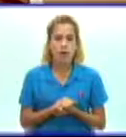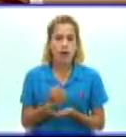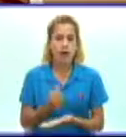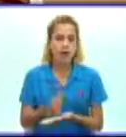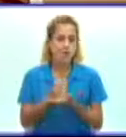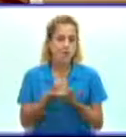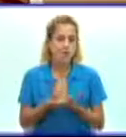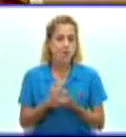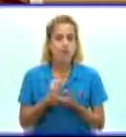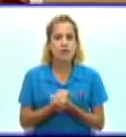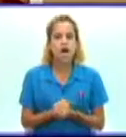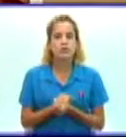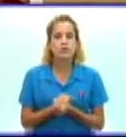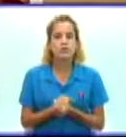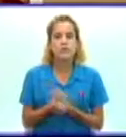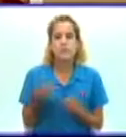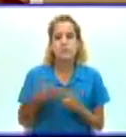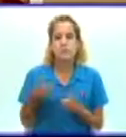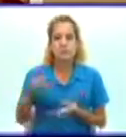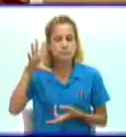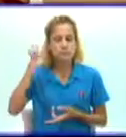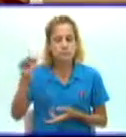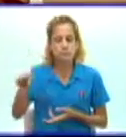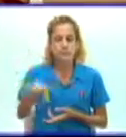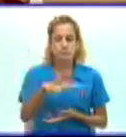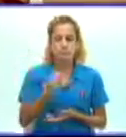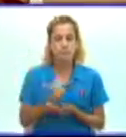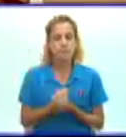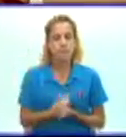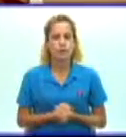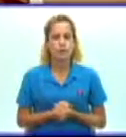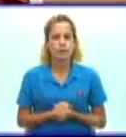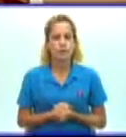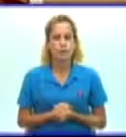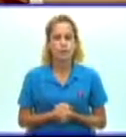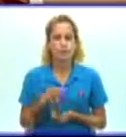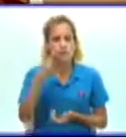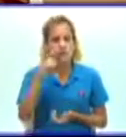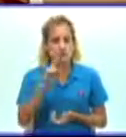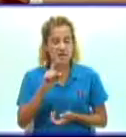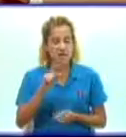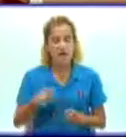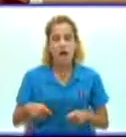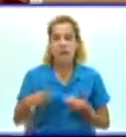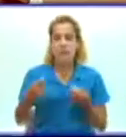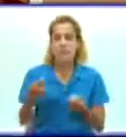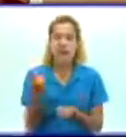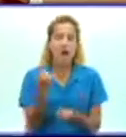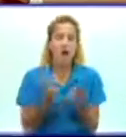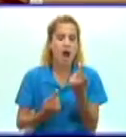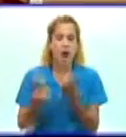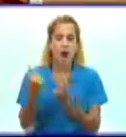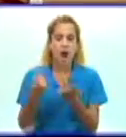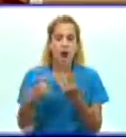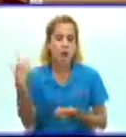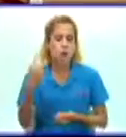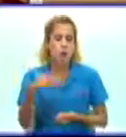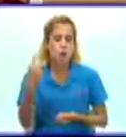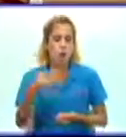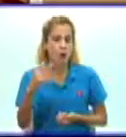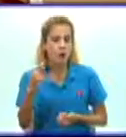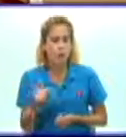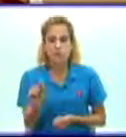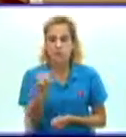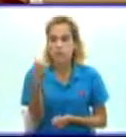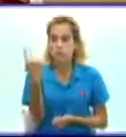apoyando y ayudando a fijar contenidos importantes. Por lo tanto, al final les vamos a orientar algunos ejercicios que son los que deben estar resolviendo